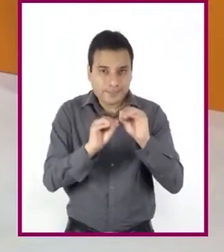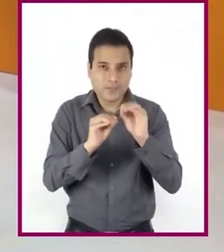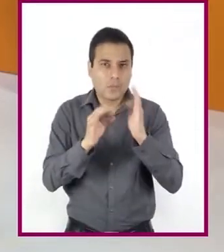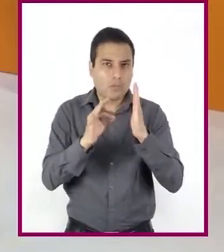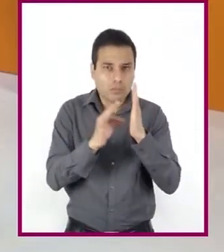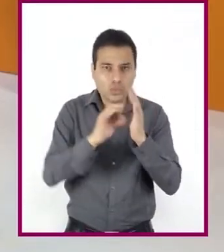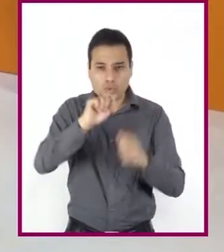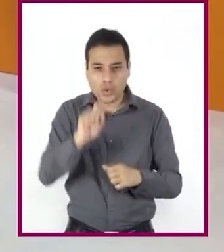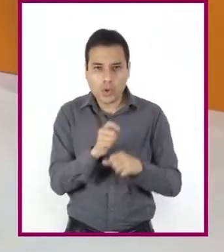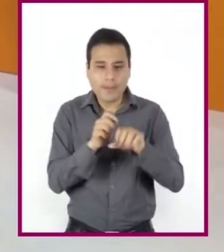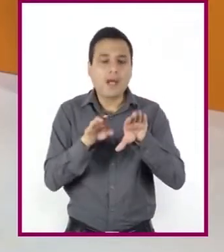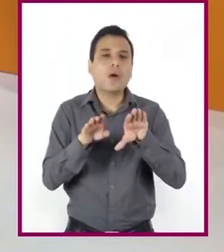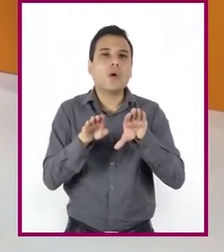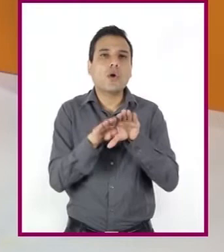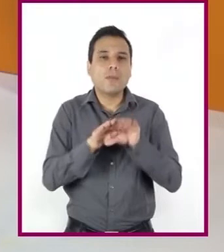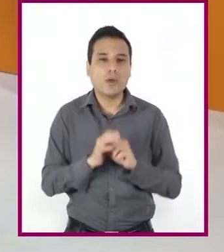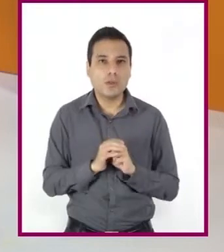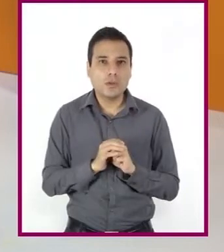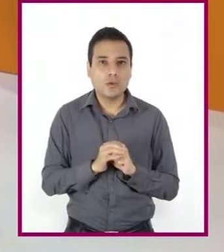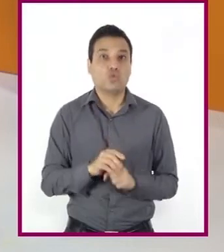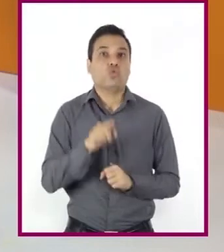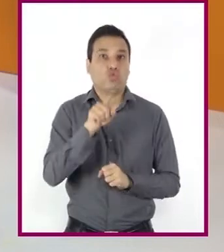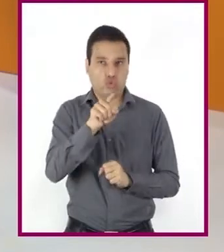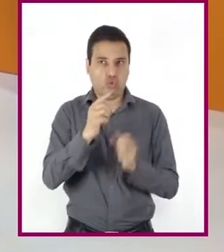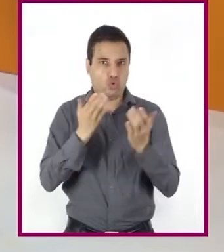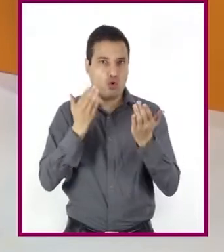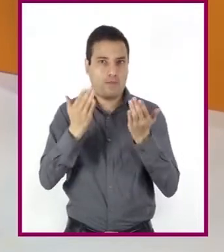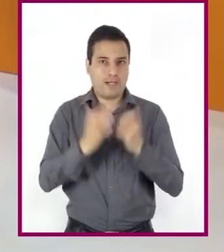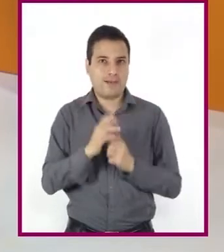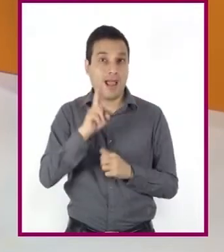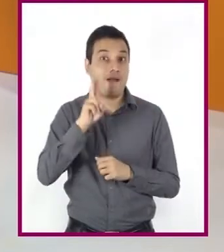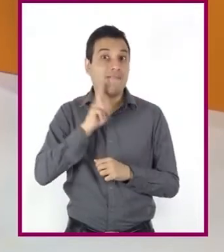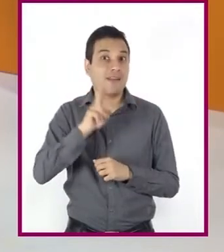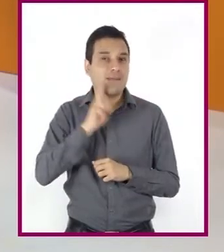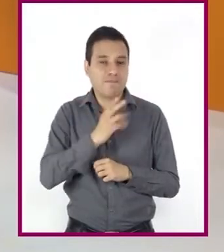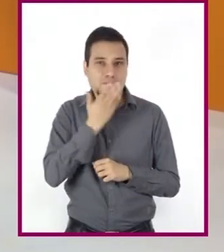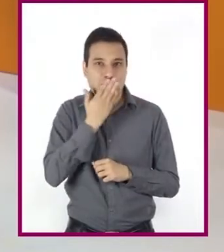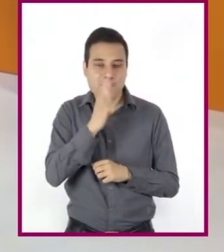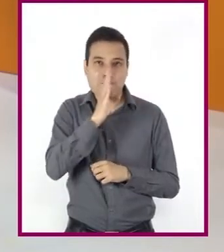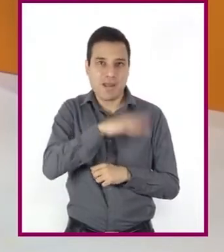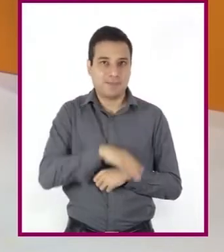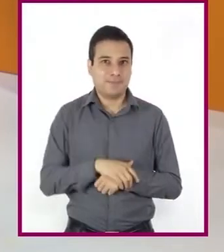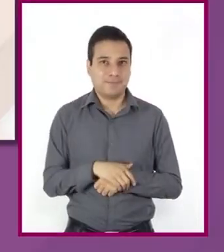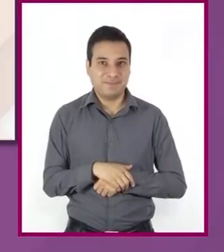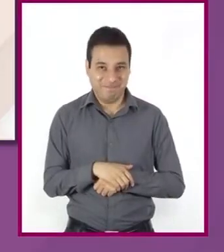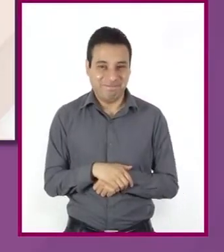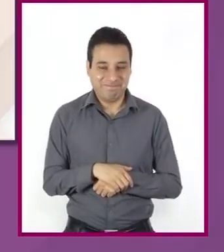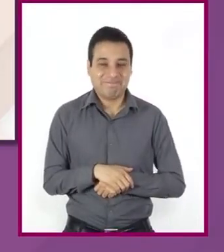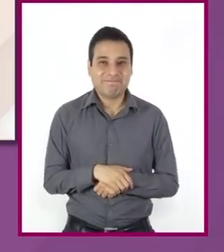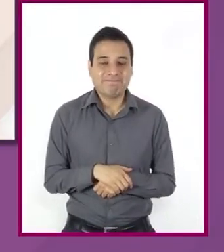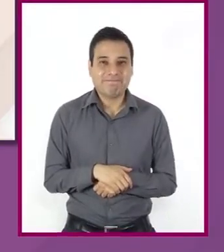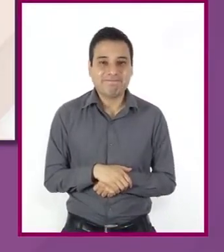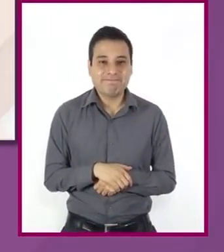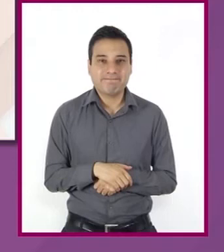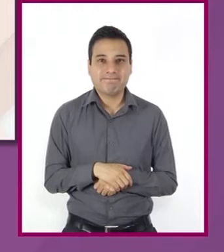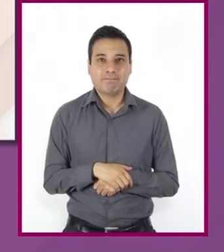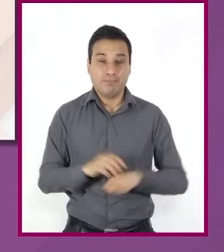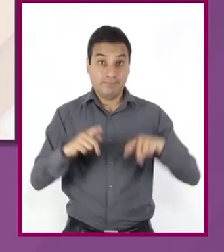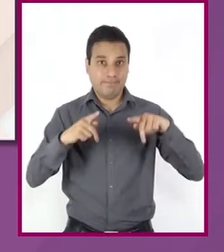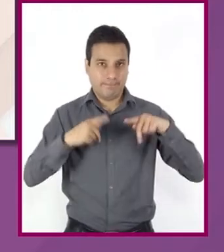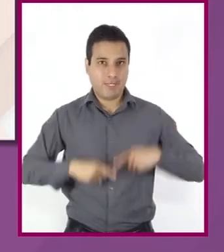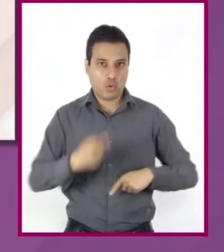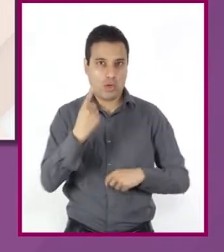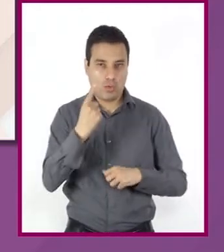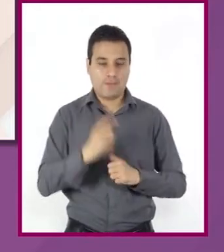y comparen para ver qué tanto se parece su texto al nuestro y si es diferente. Poblador 1.